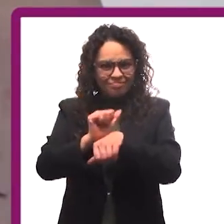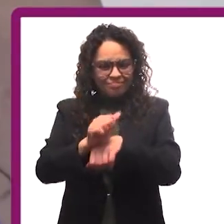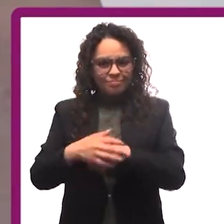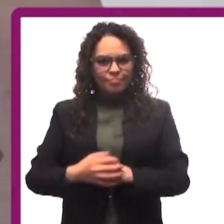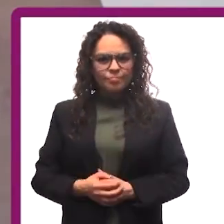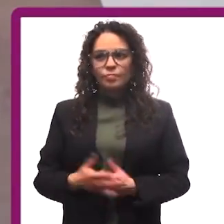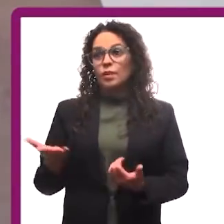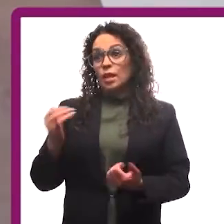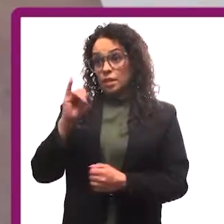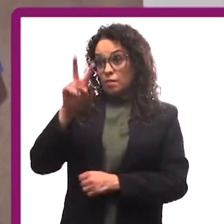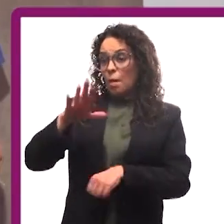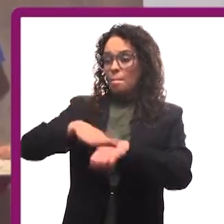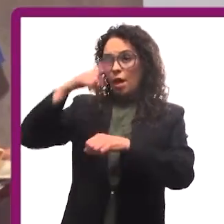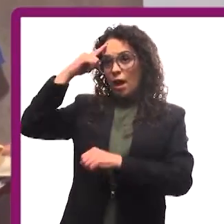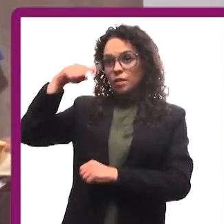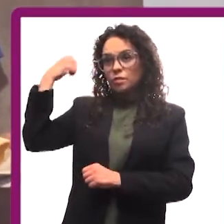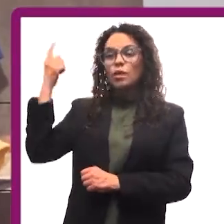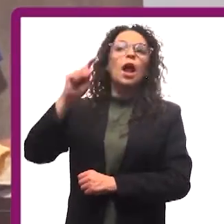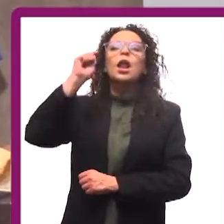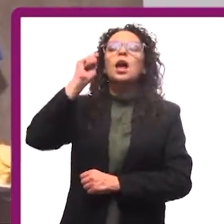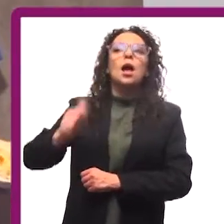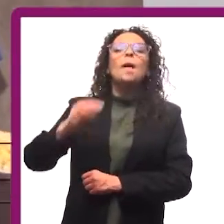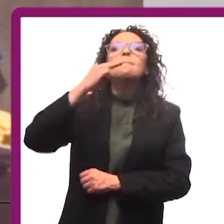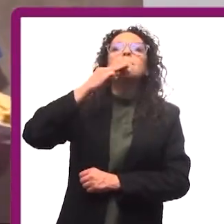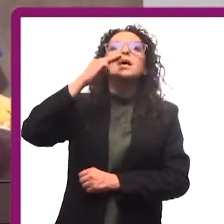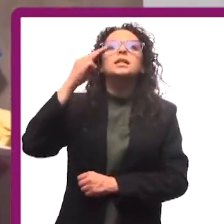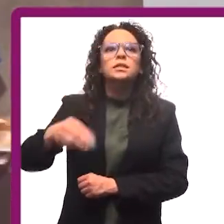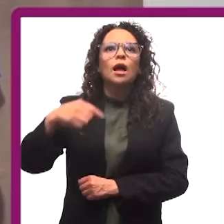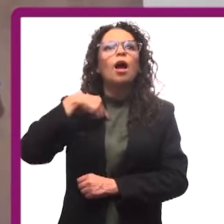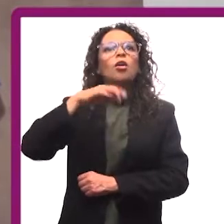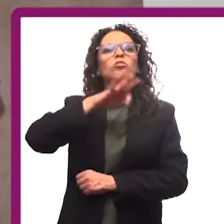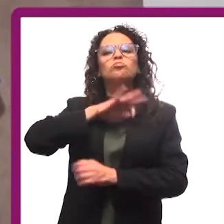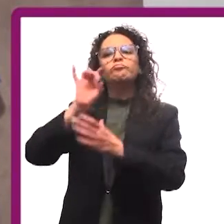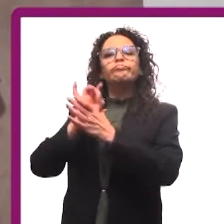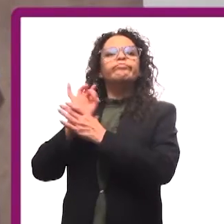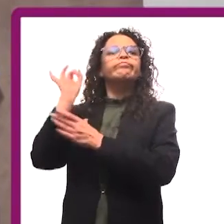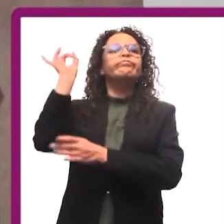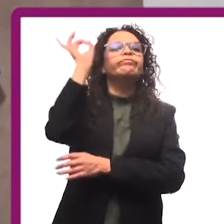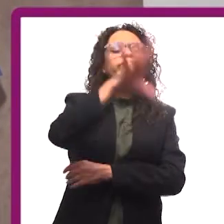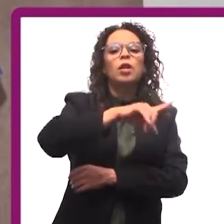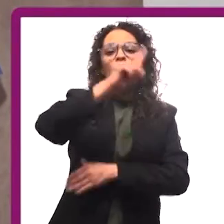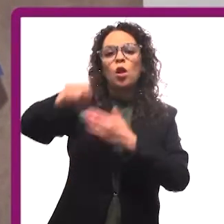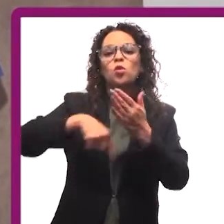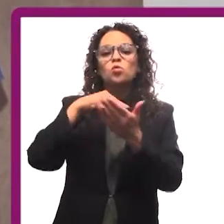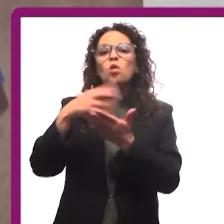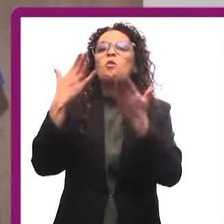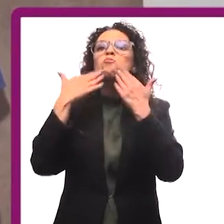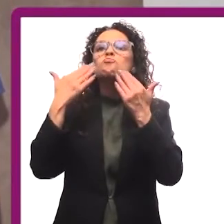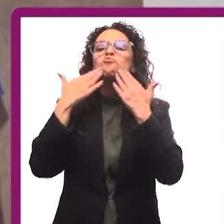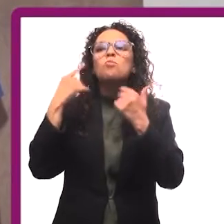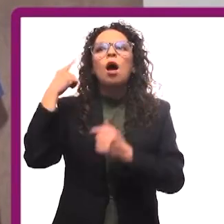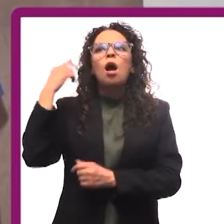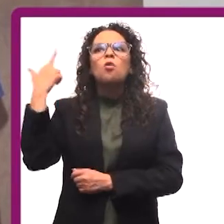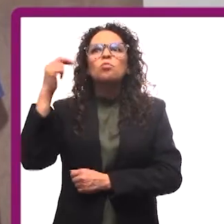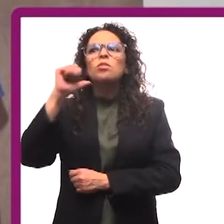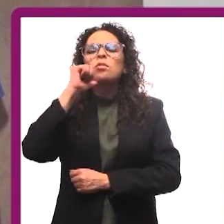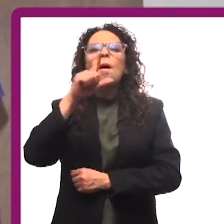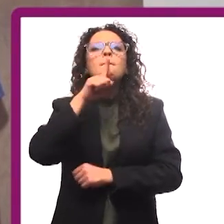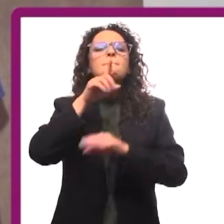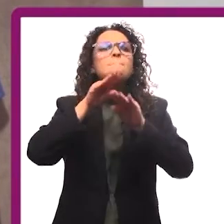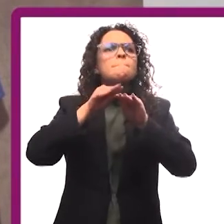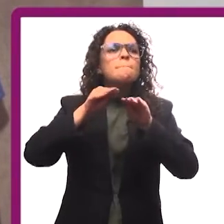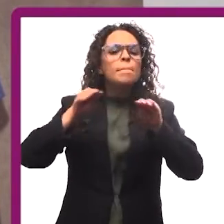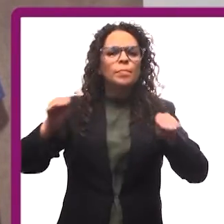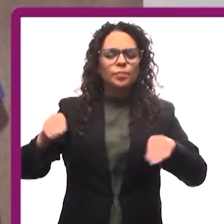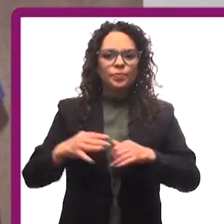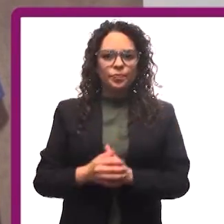fácil tener un mensaje y poder enviarlo por un lugar donde no haya distorsión o ruido. Y